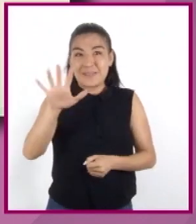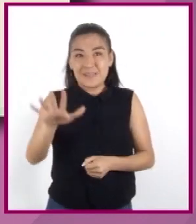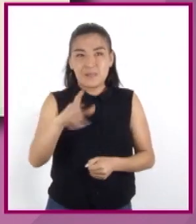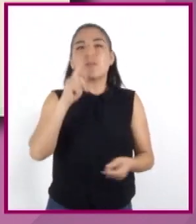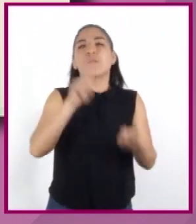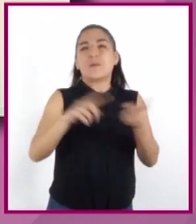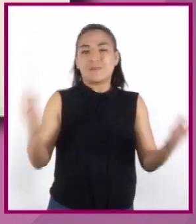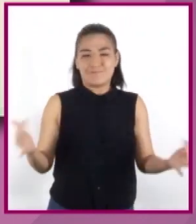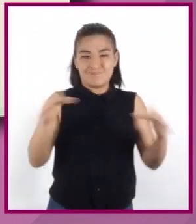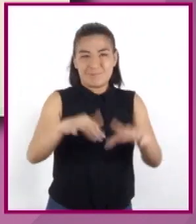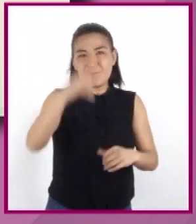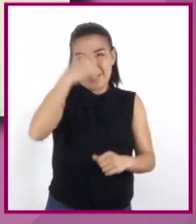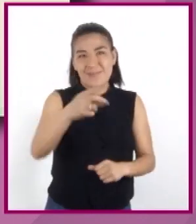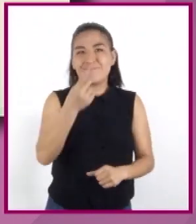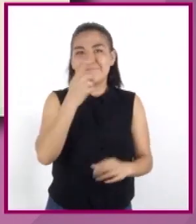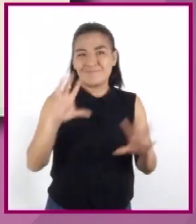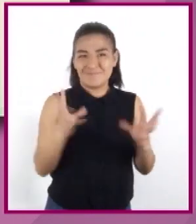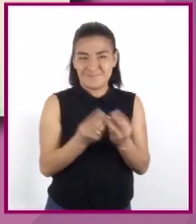desayunarán juntos.